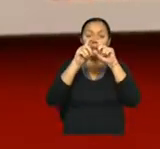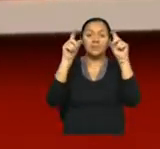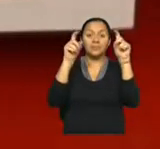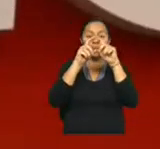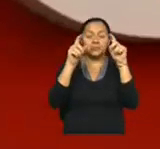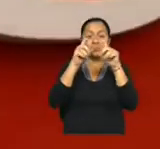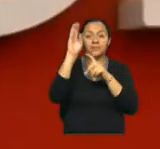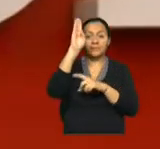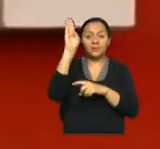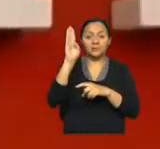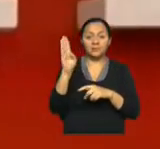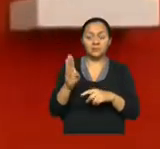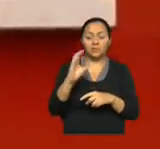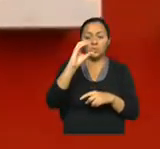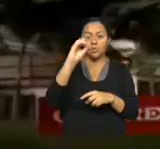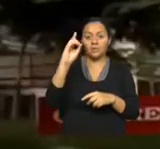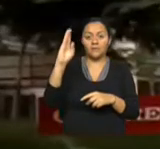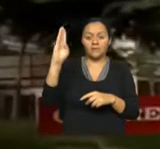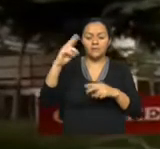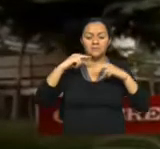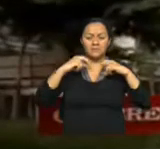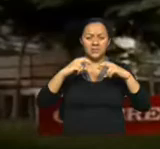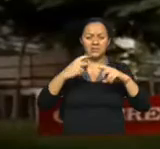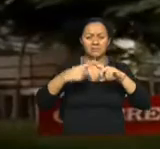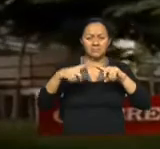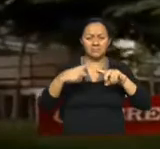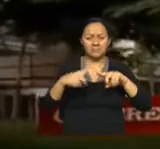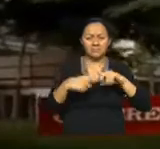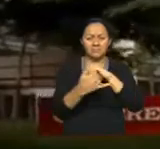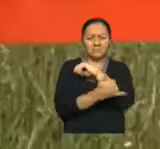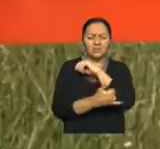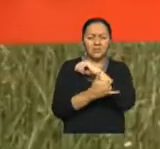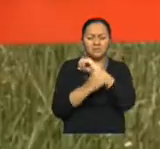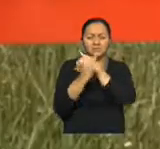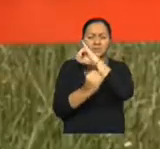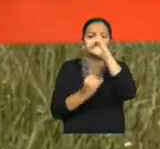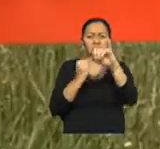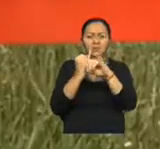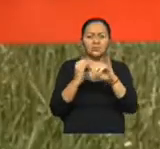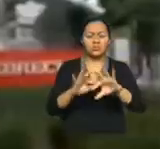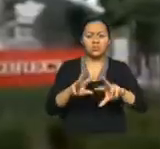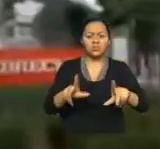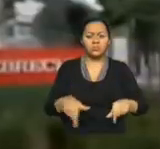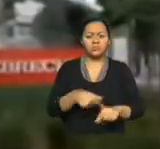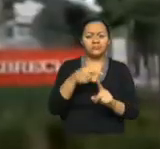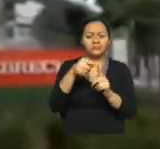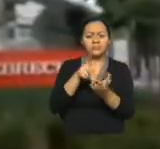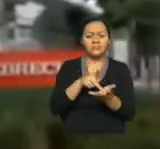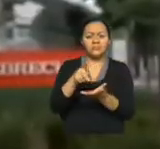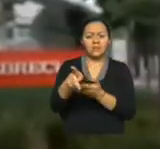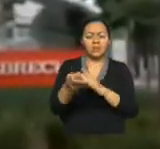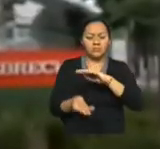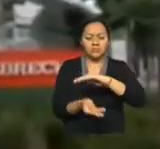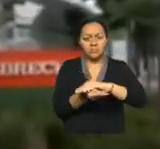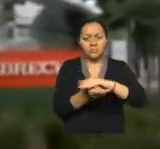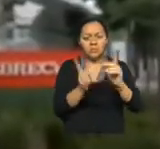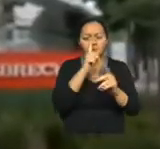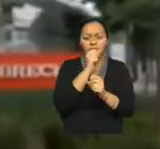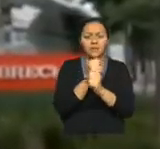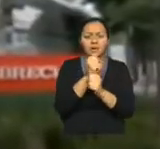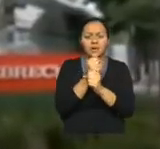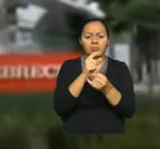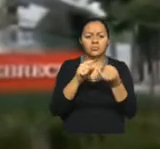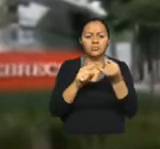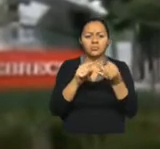brasileña Odebrecht es investigada en varios países por la trama internacional de corrupción a través del pago de sobornos a funcionarios